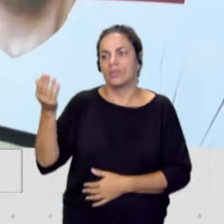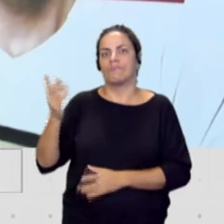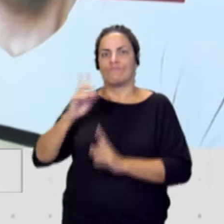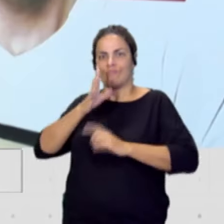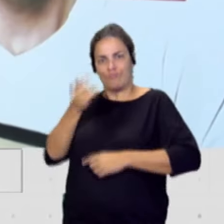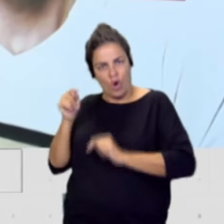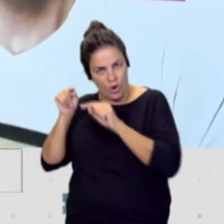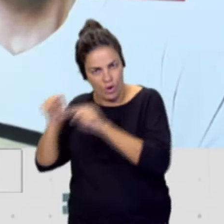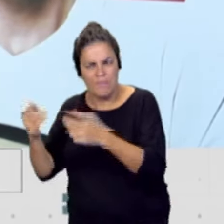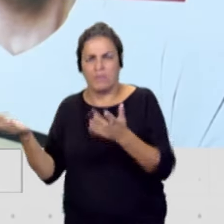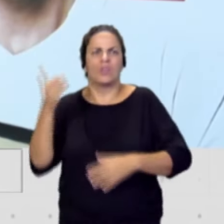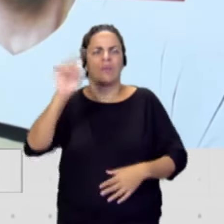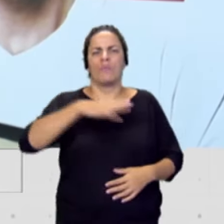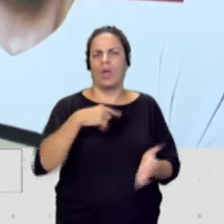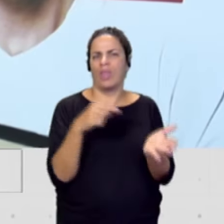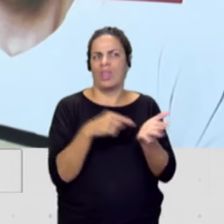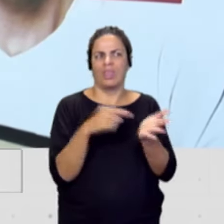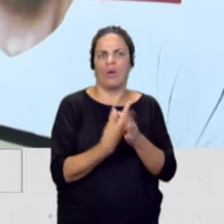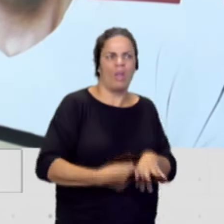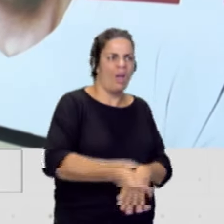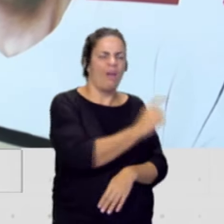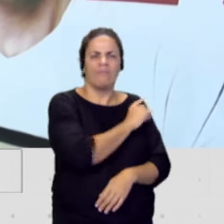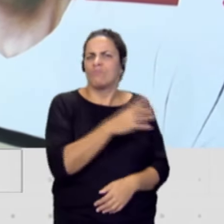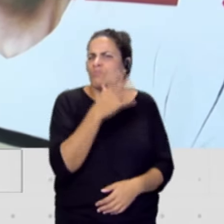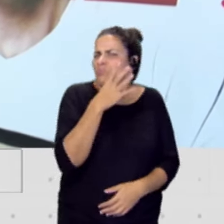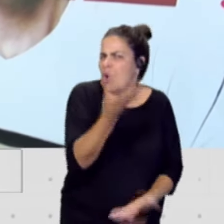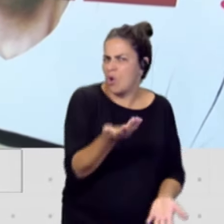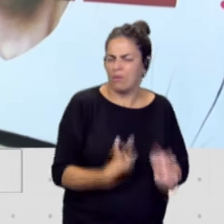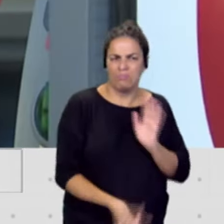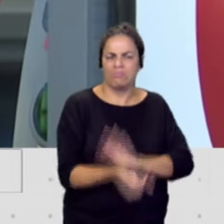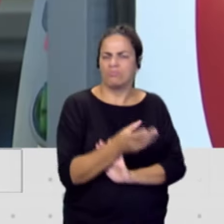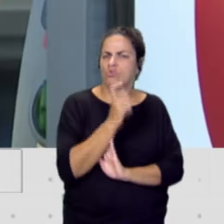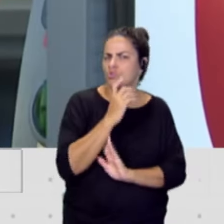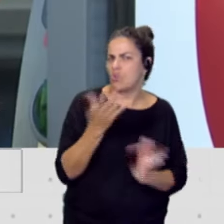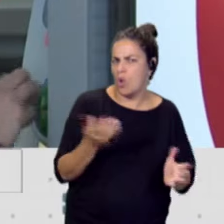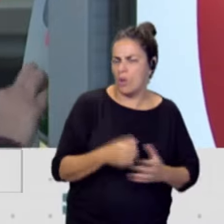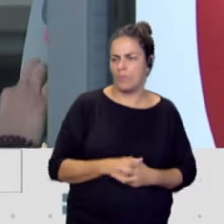al sobreendeudamiento? ¿Por qué llegan esos problemas?